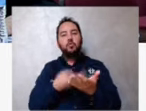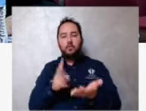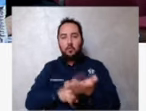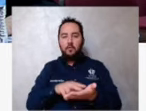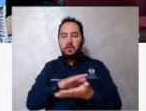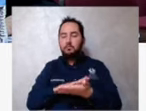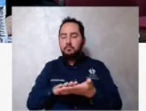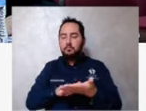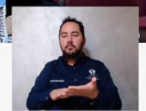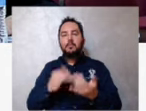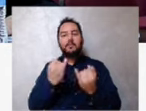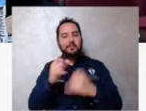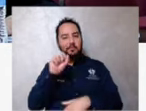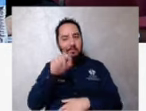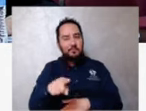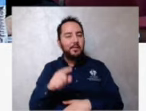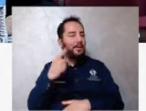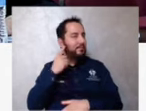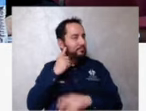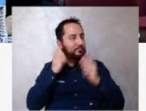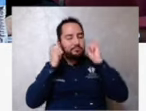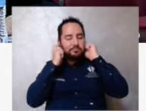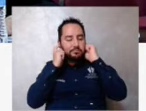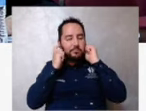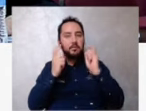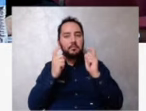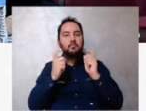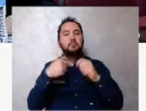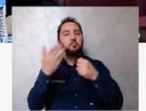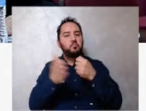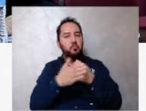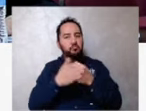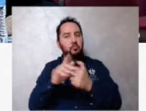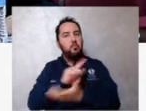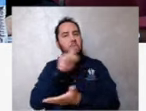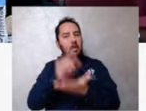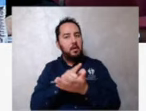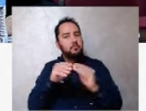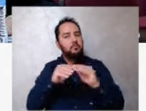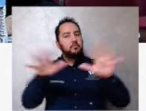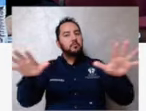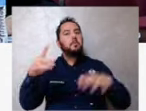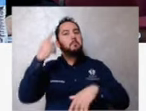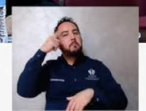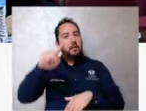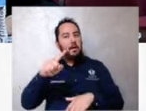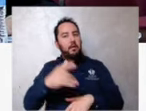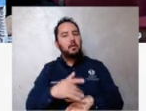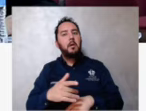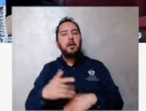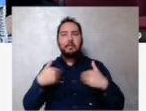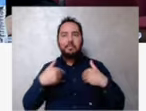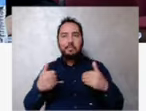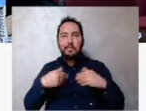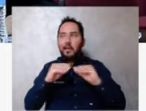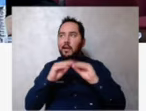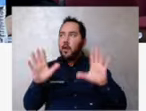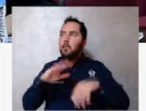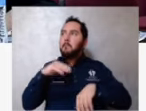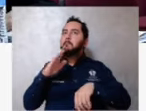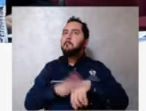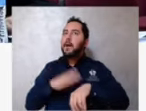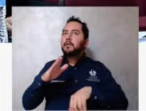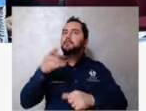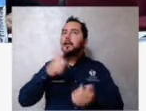versión audible, mismas que serán notificadas y publicitadas en términos de ley a fin de hacer más accesible la comprensión de lo expresado en